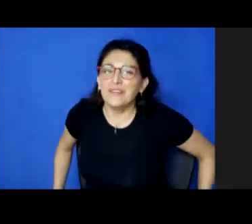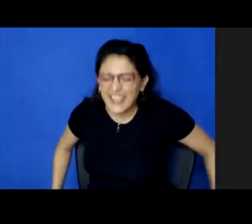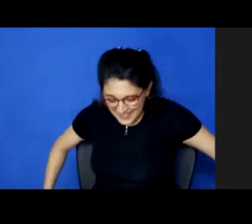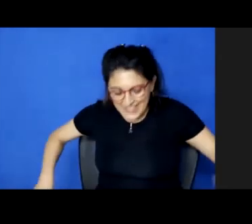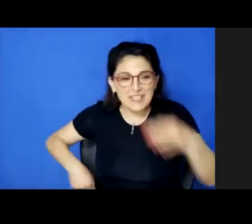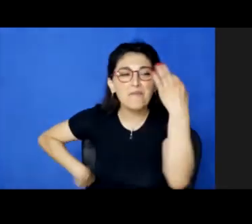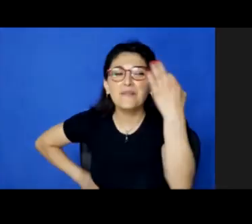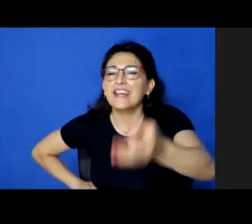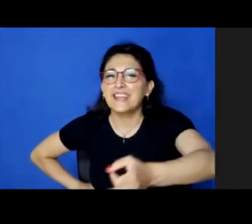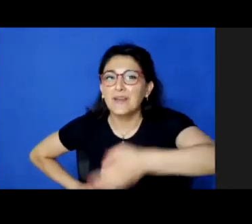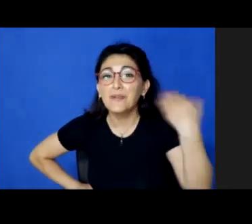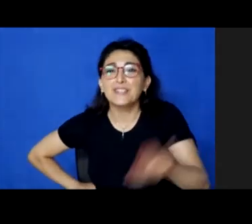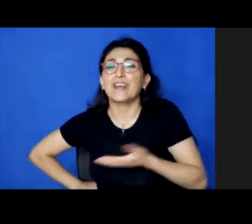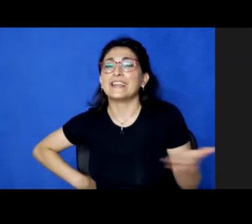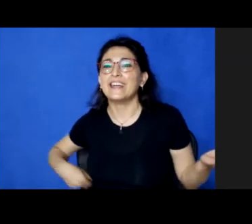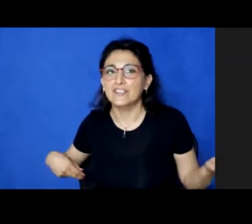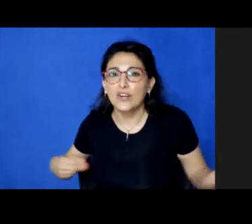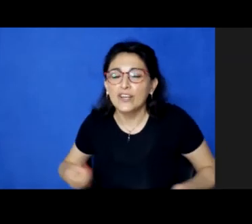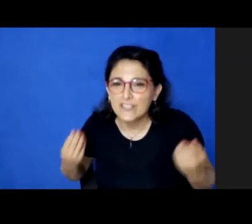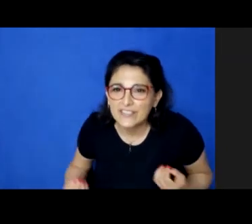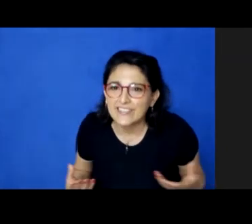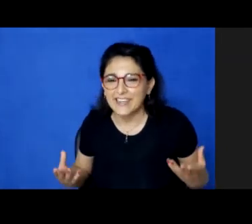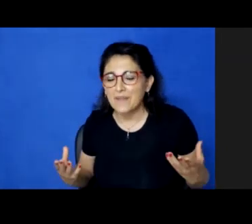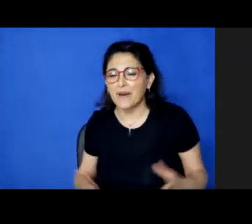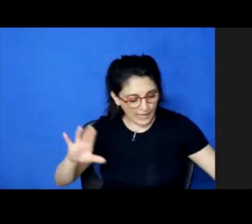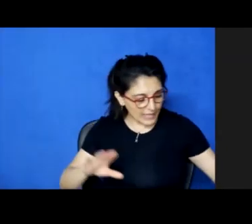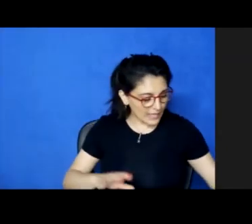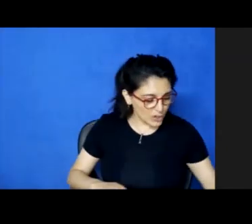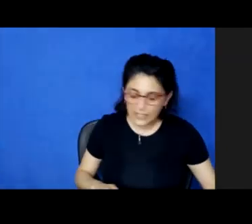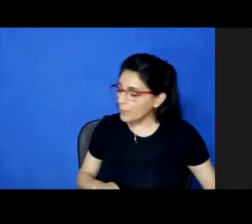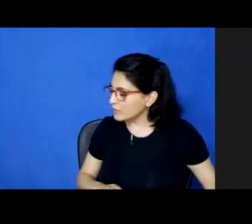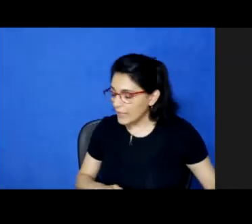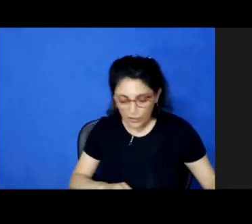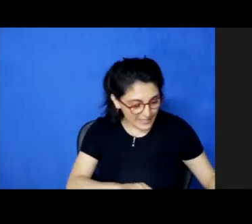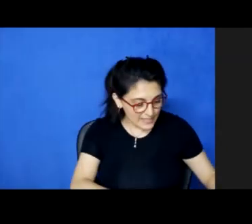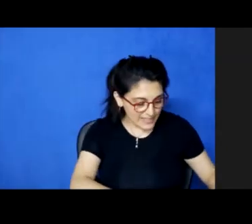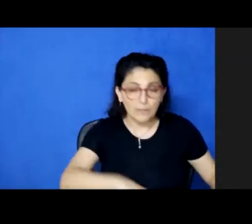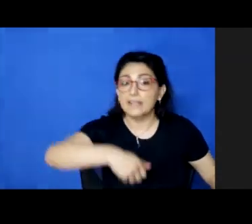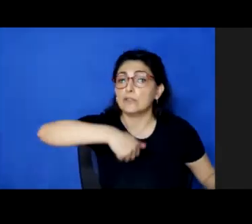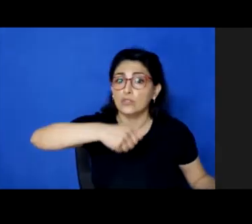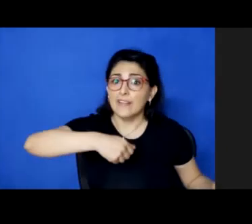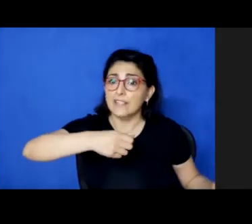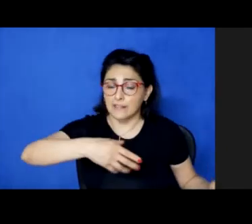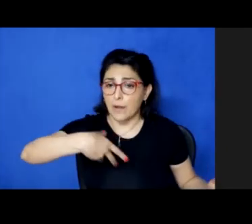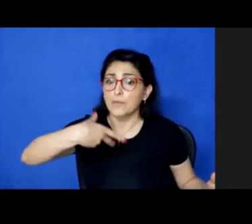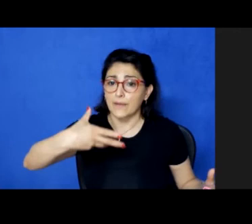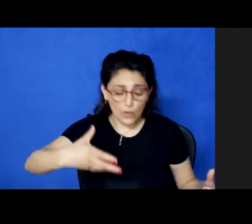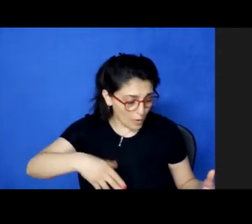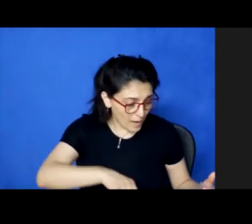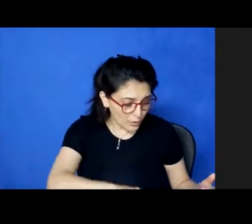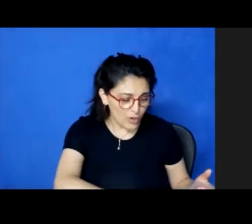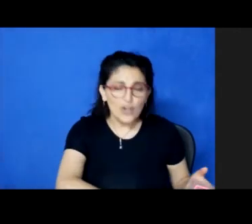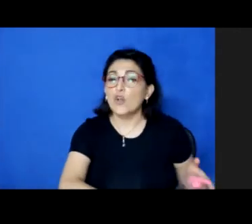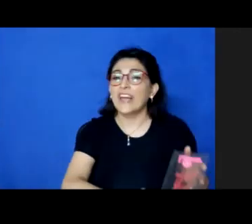pero siempre me das ejemplos en los que tenés razón, eso es hacer trampa. Yo les quiero mostrar lo que hice mientras ustedes estábamos hablando